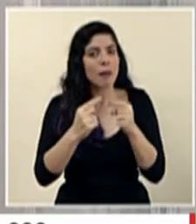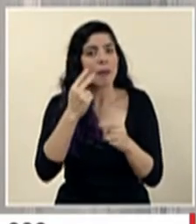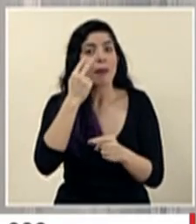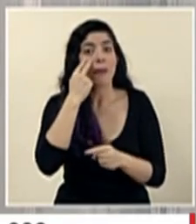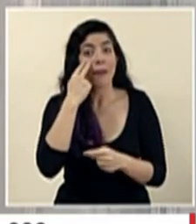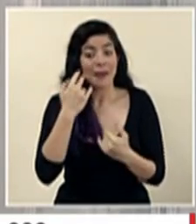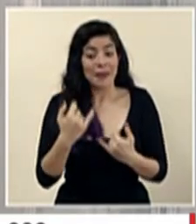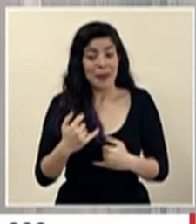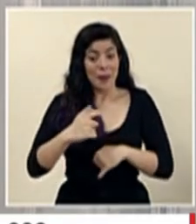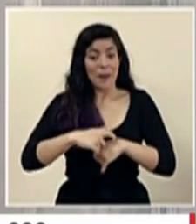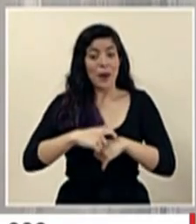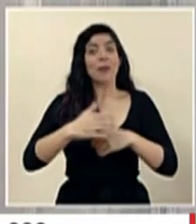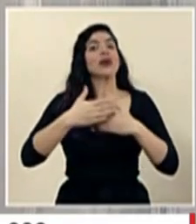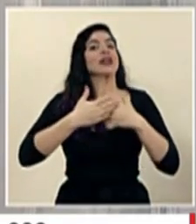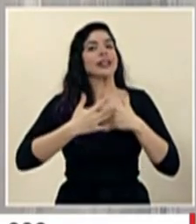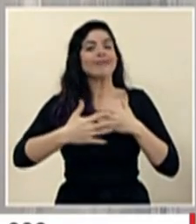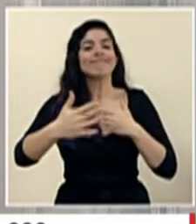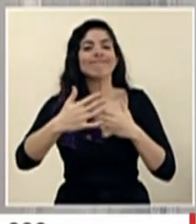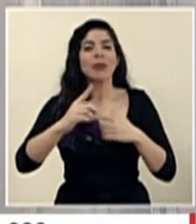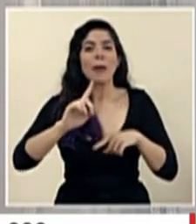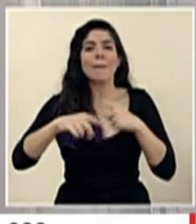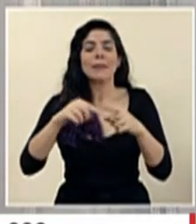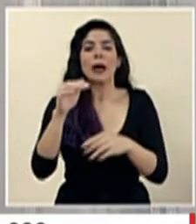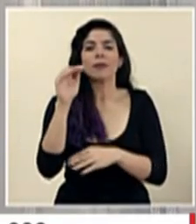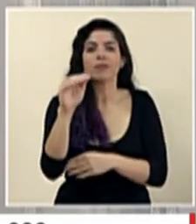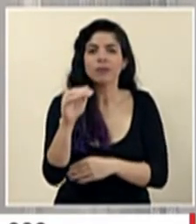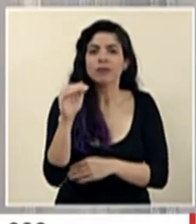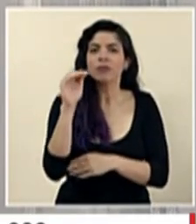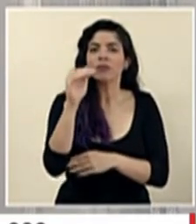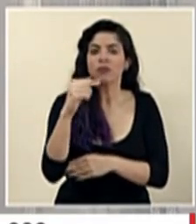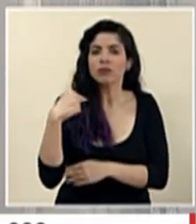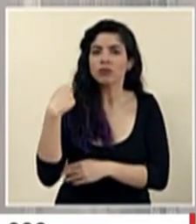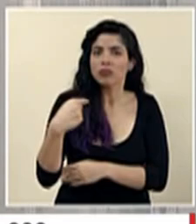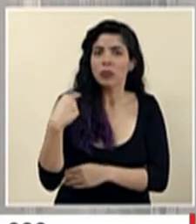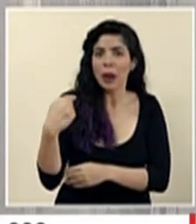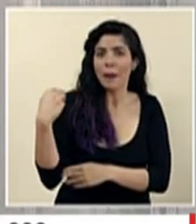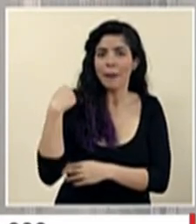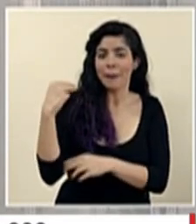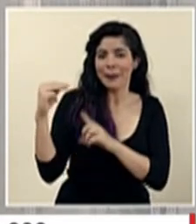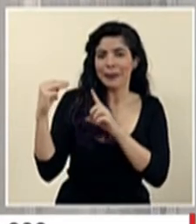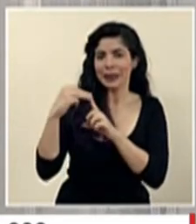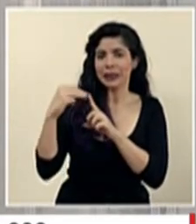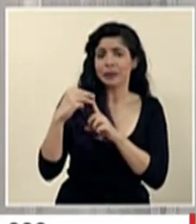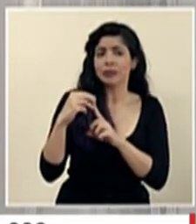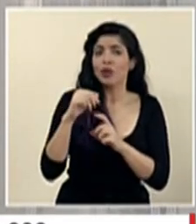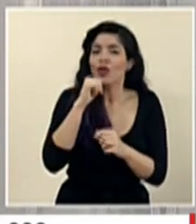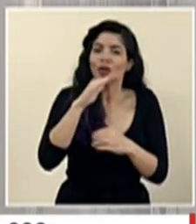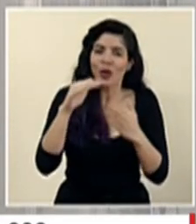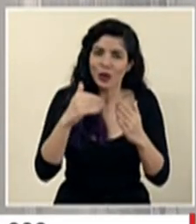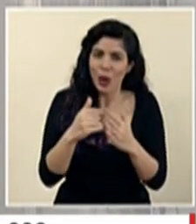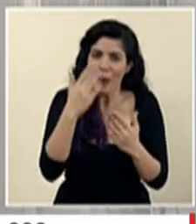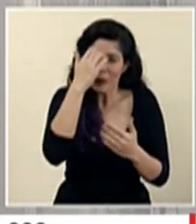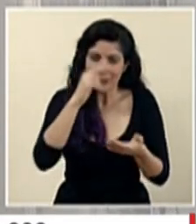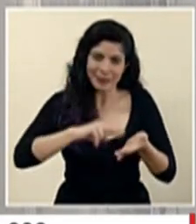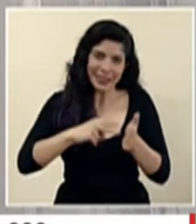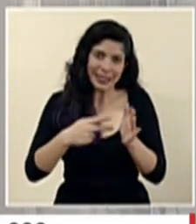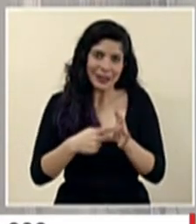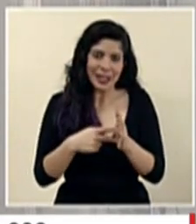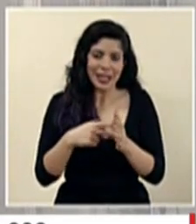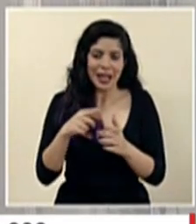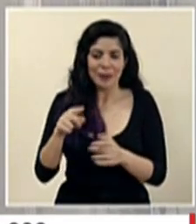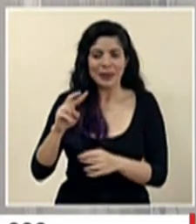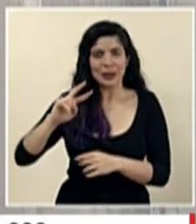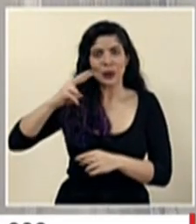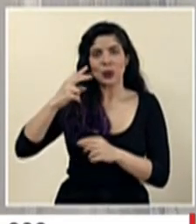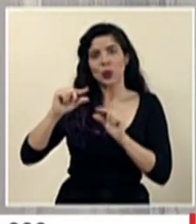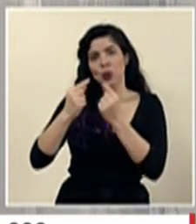este momento van a empezar a recibir las notificaciones, claramente no a toda la población, porque estamos hablando de un segundo